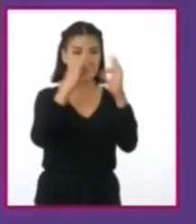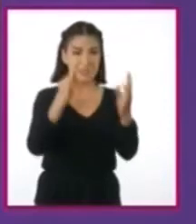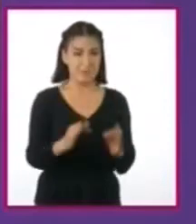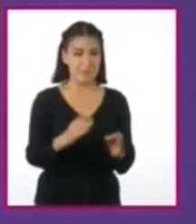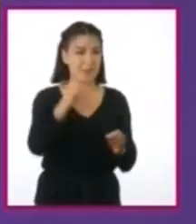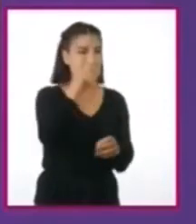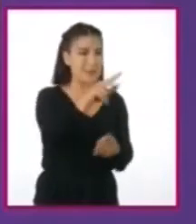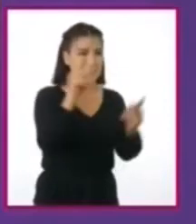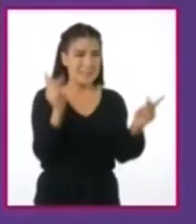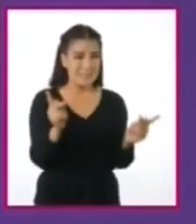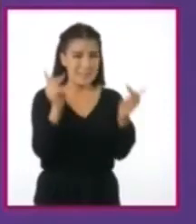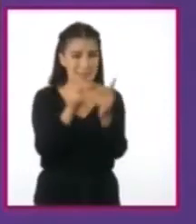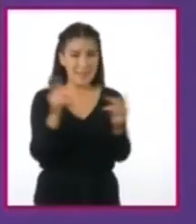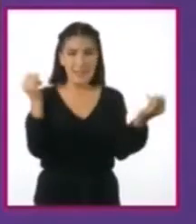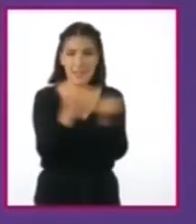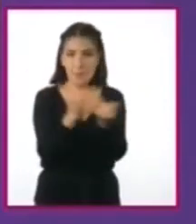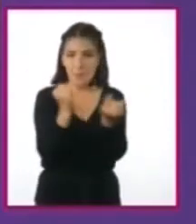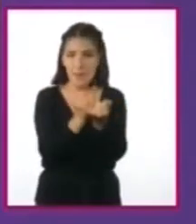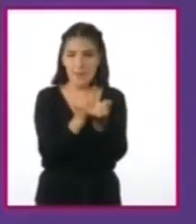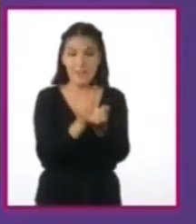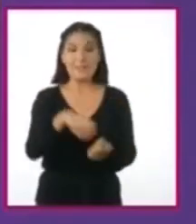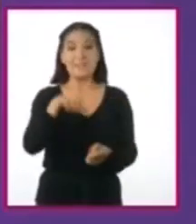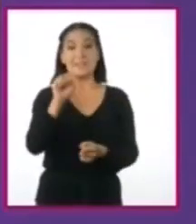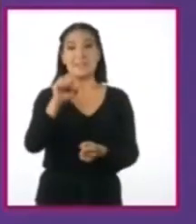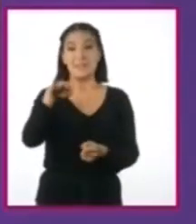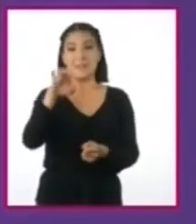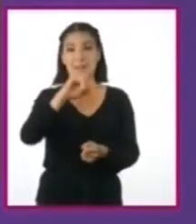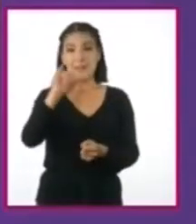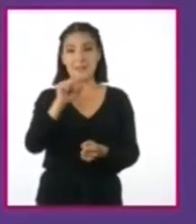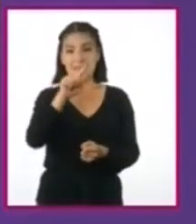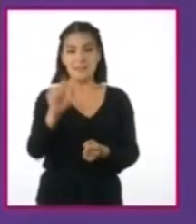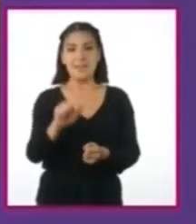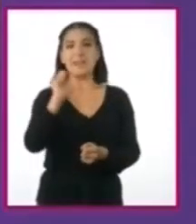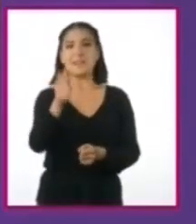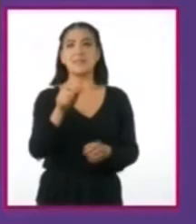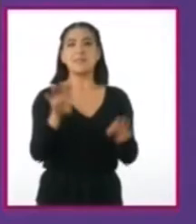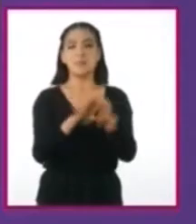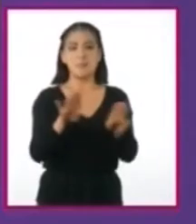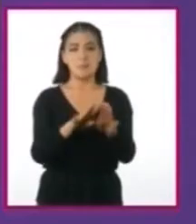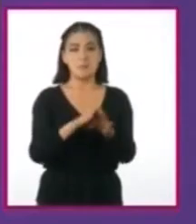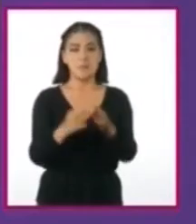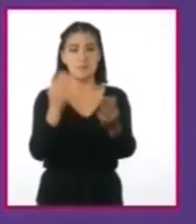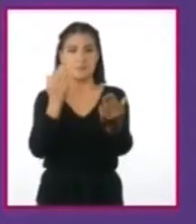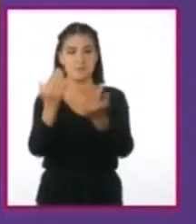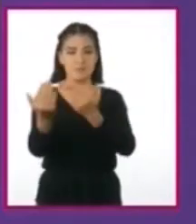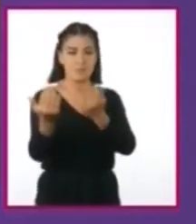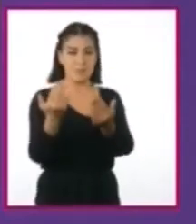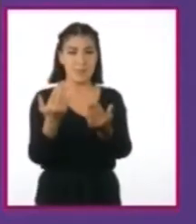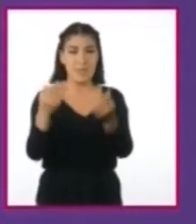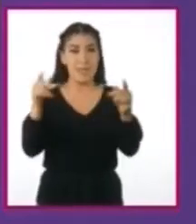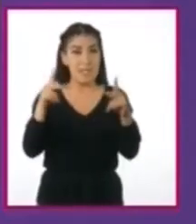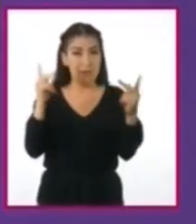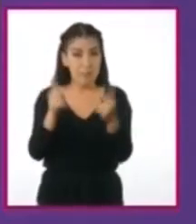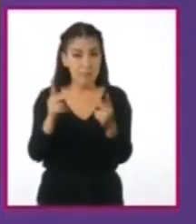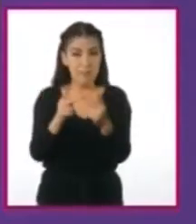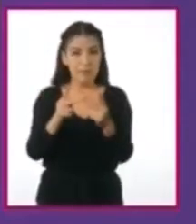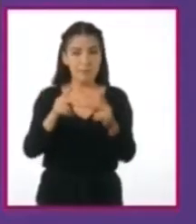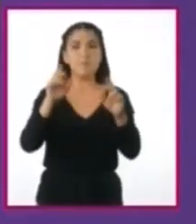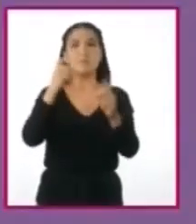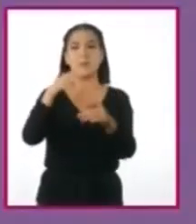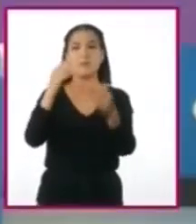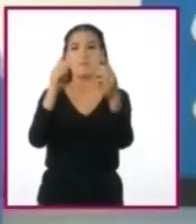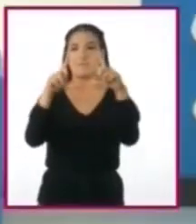exactamente iguales. Semejanza es la propiedad que tienen dos figuras de ser idénticas o